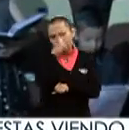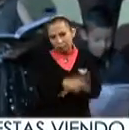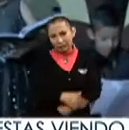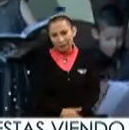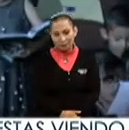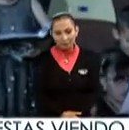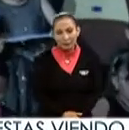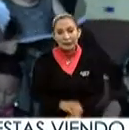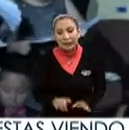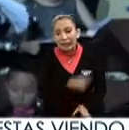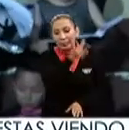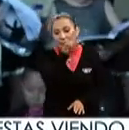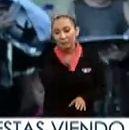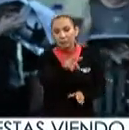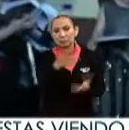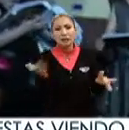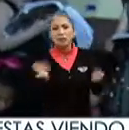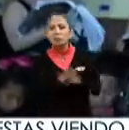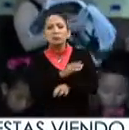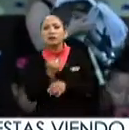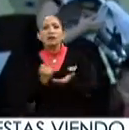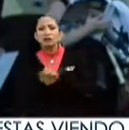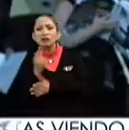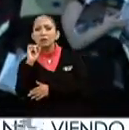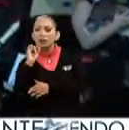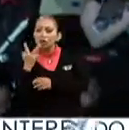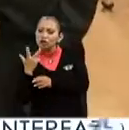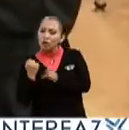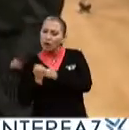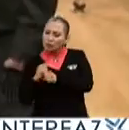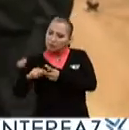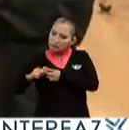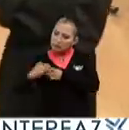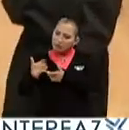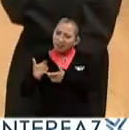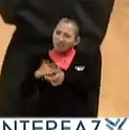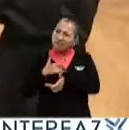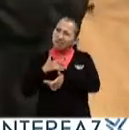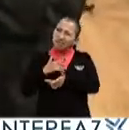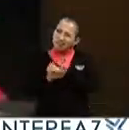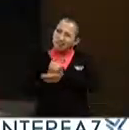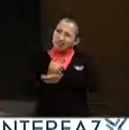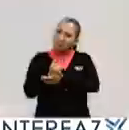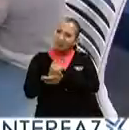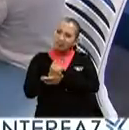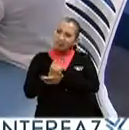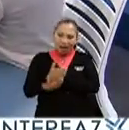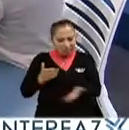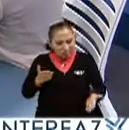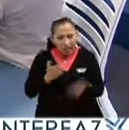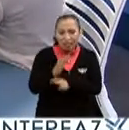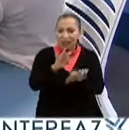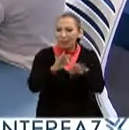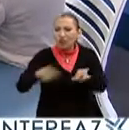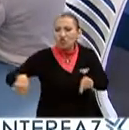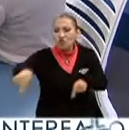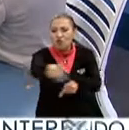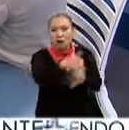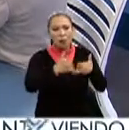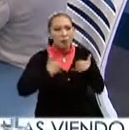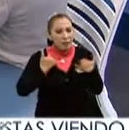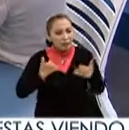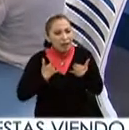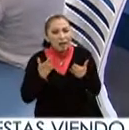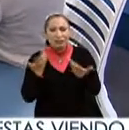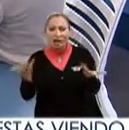Música. ¿Y por qué decide, hace 28 años, decir, vamos a trabajar con los